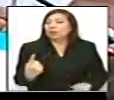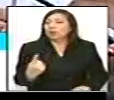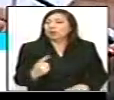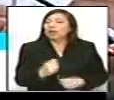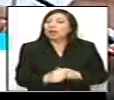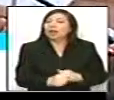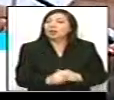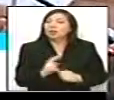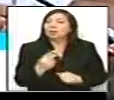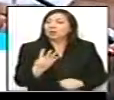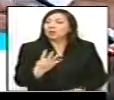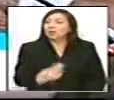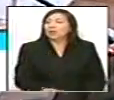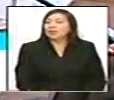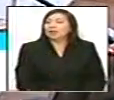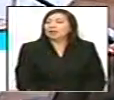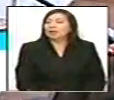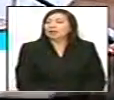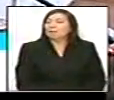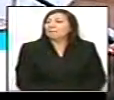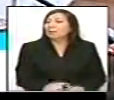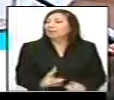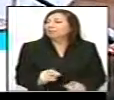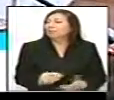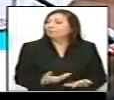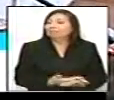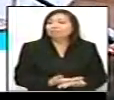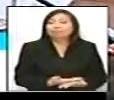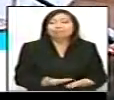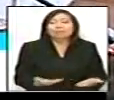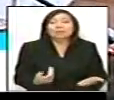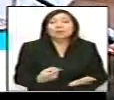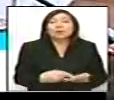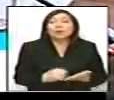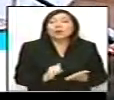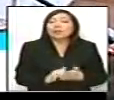año 2004. Pero efectivamente no funcionó